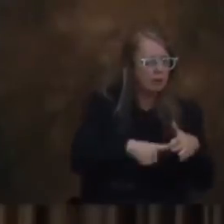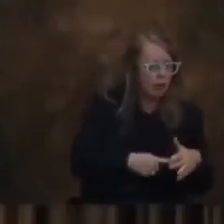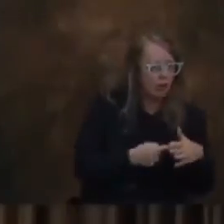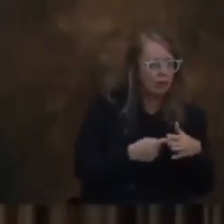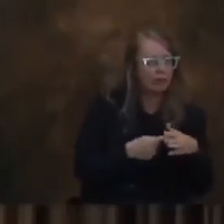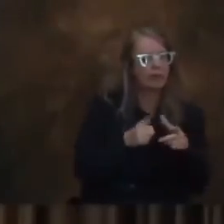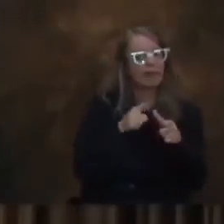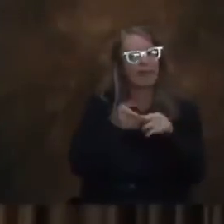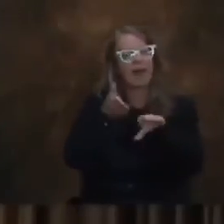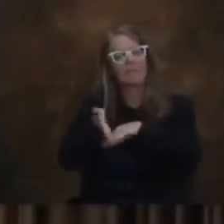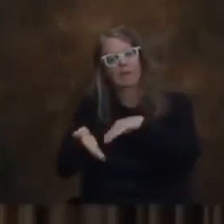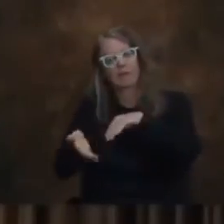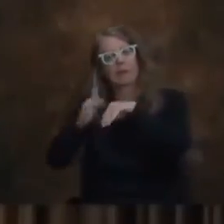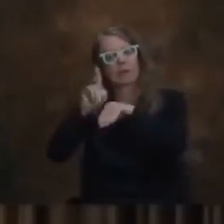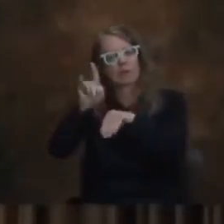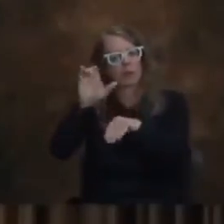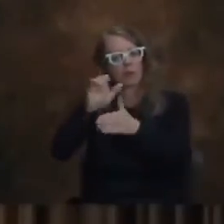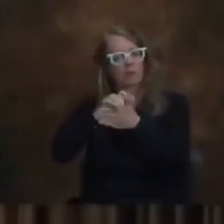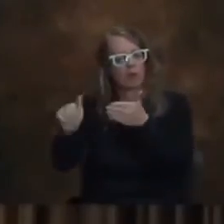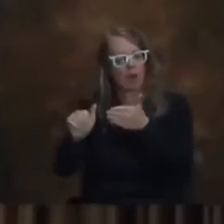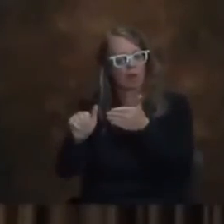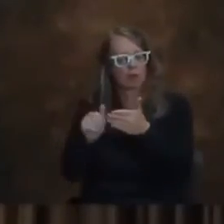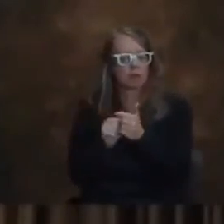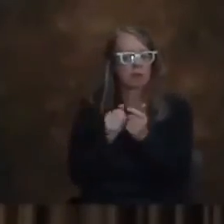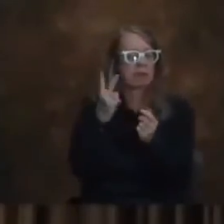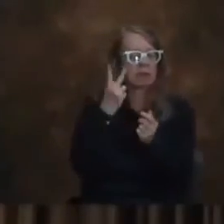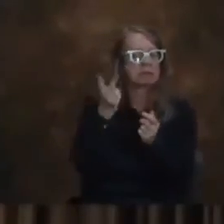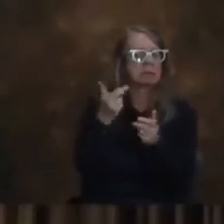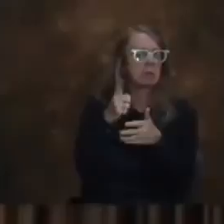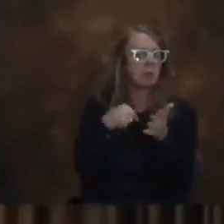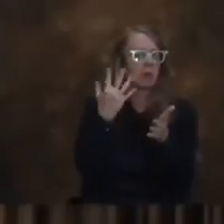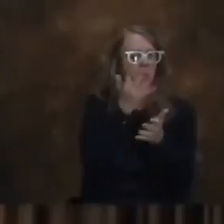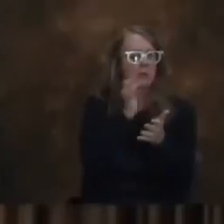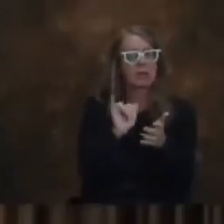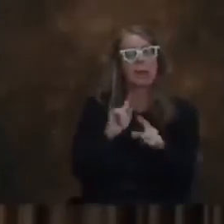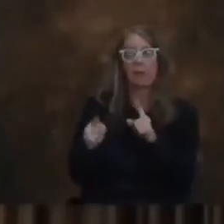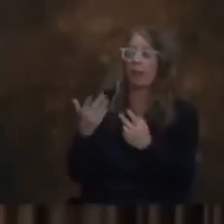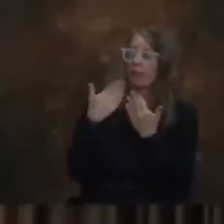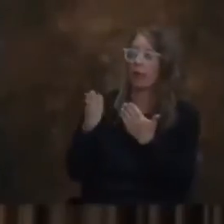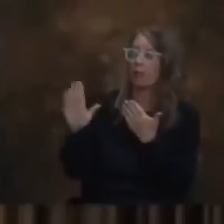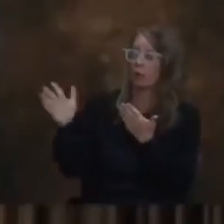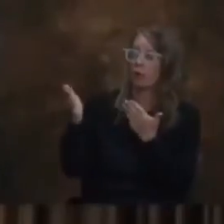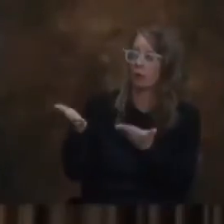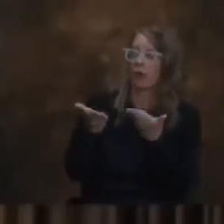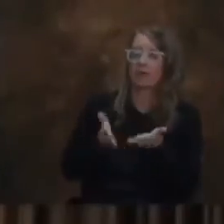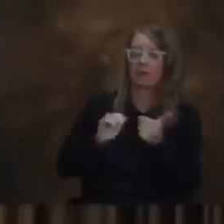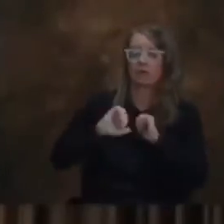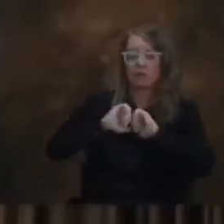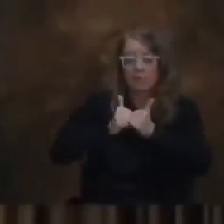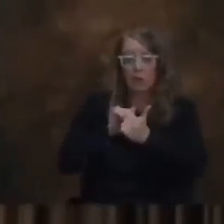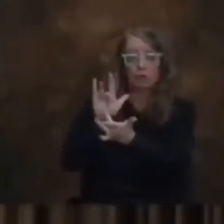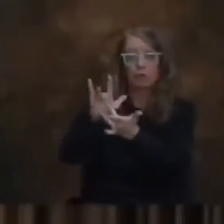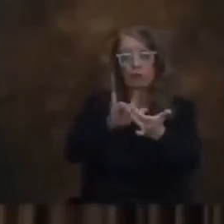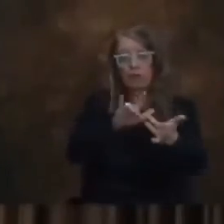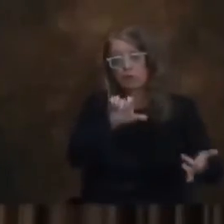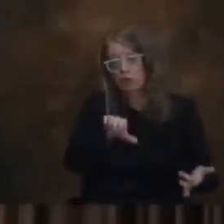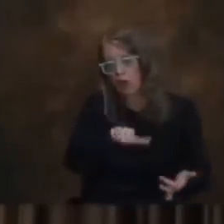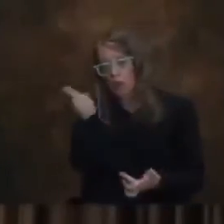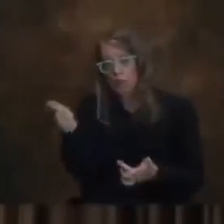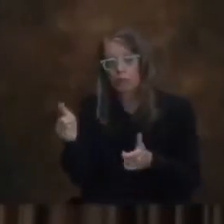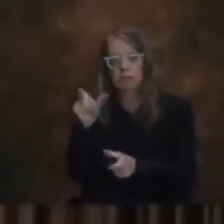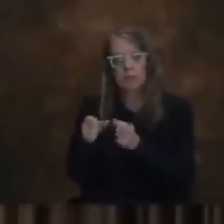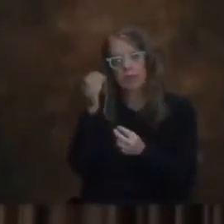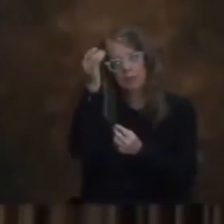pero sí agradezco la recomendación sobre cómo hacer alcance comunitario creo que este hemos estado pensando